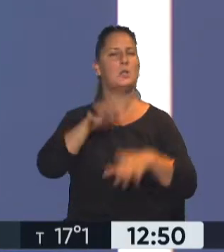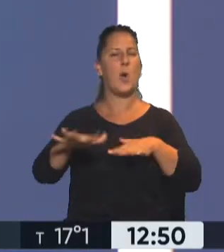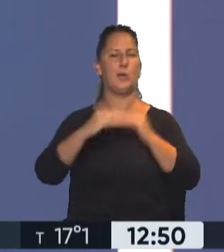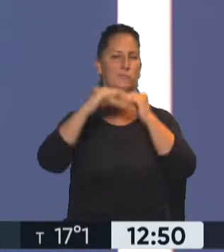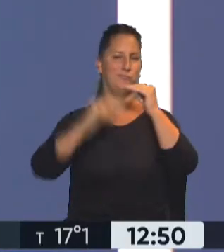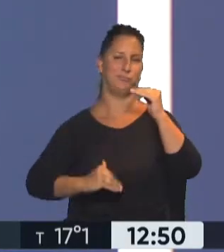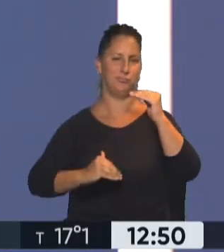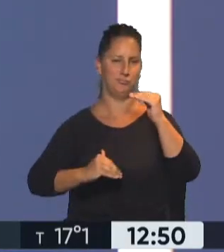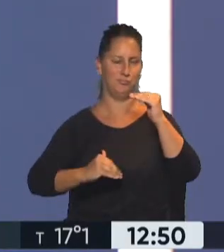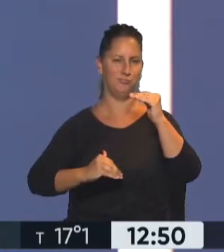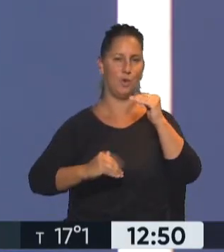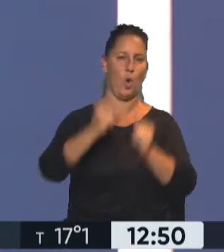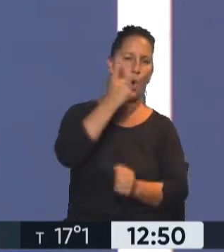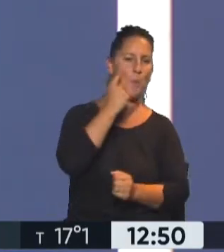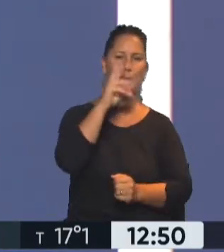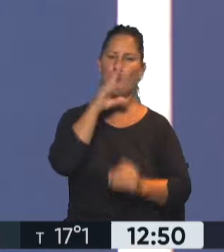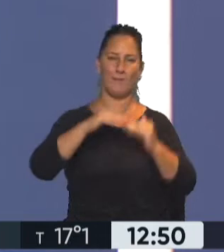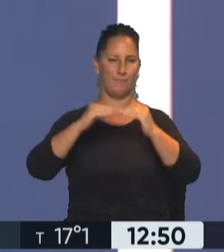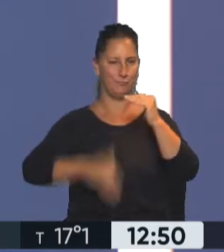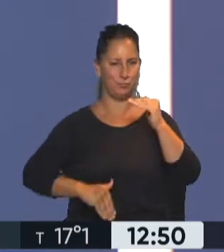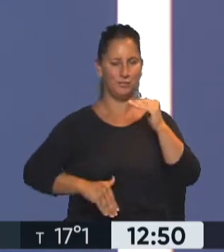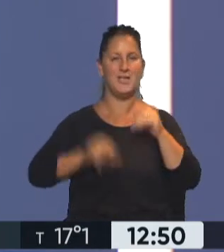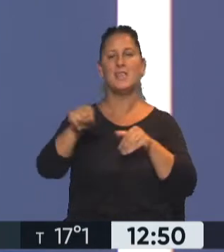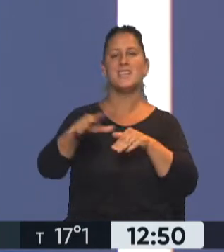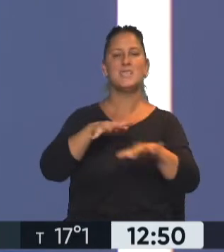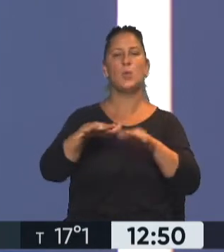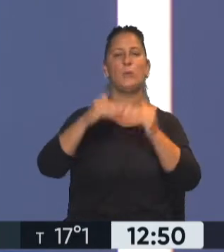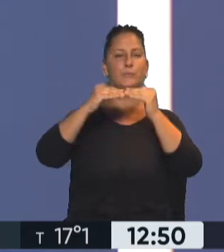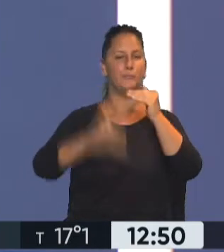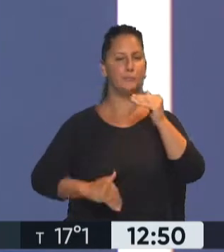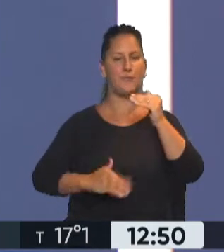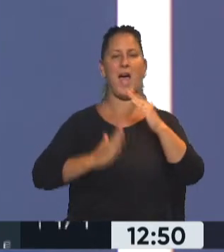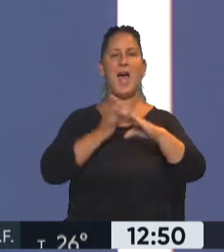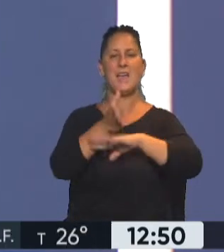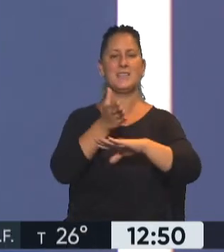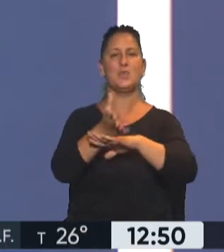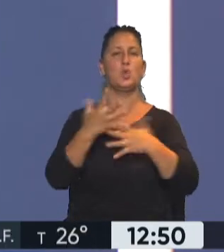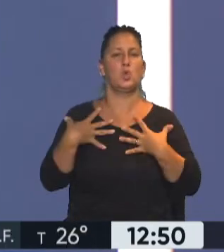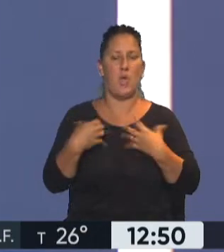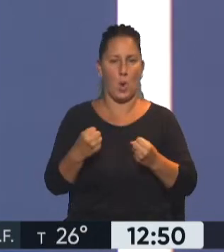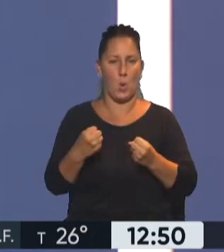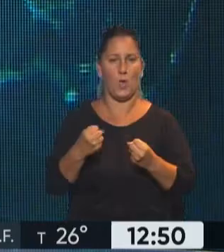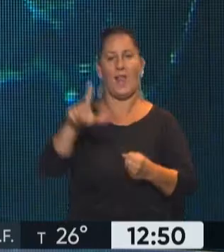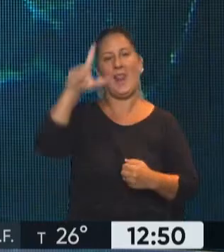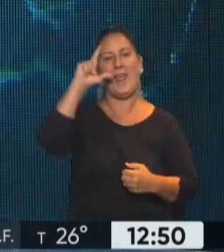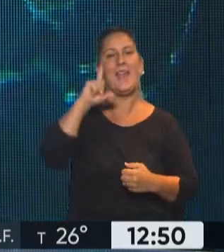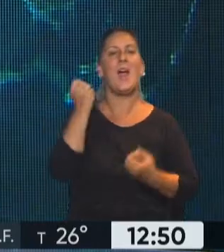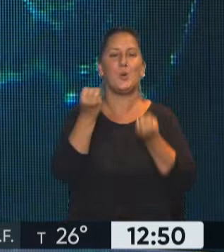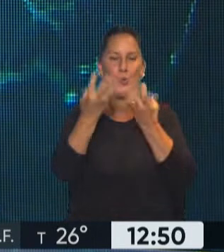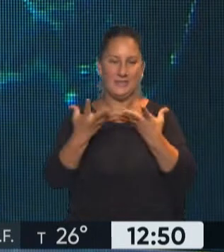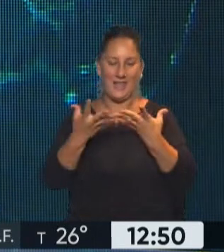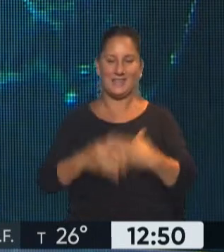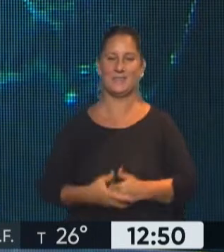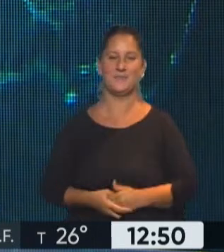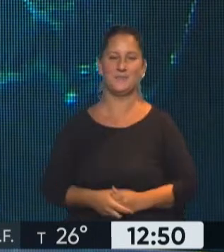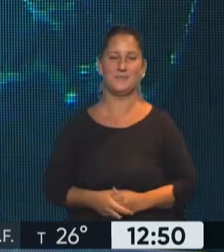que bueno hay diferencias entre hombres y mujeres en este caso la desigualdad en el acceso a la salud leila como estas muy bien gracias